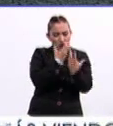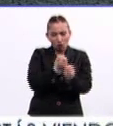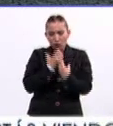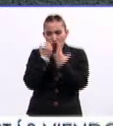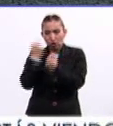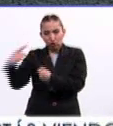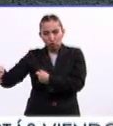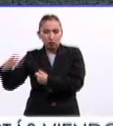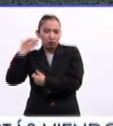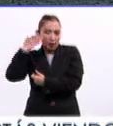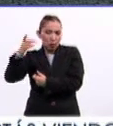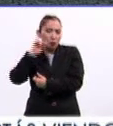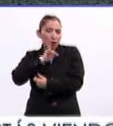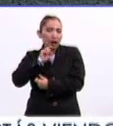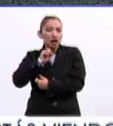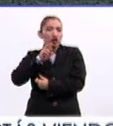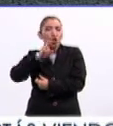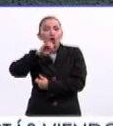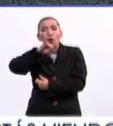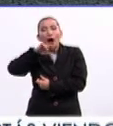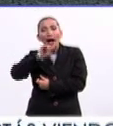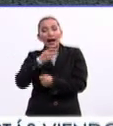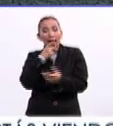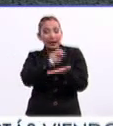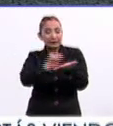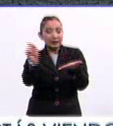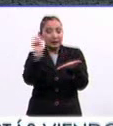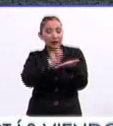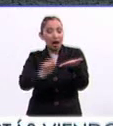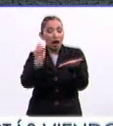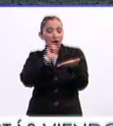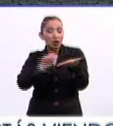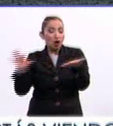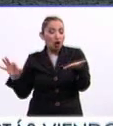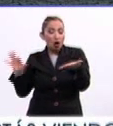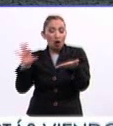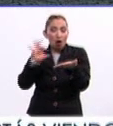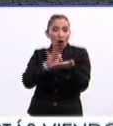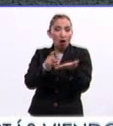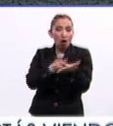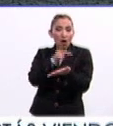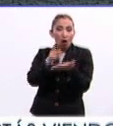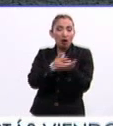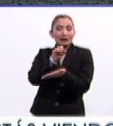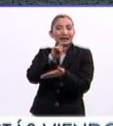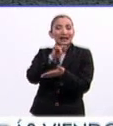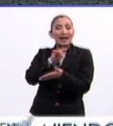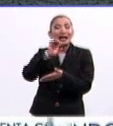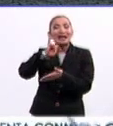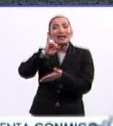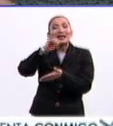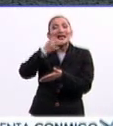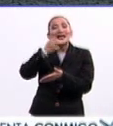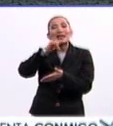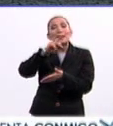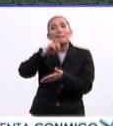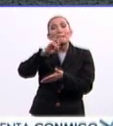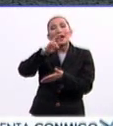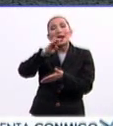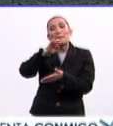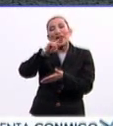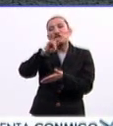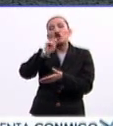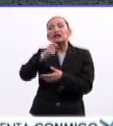está escrita sobre todo con un recurso retórico sintáctico que se llama hipérbaton, que básicamente consiste, para no entrar